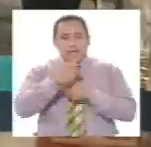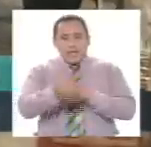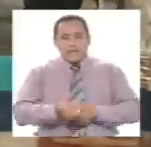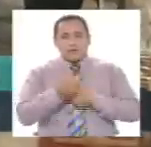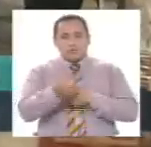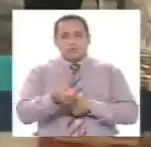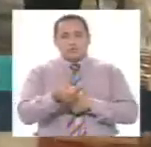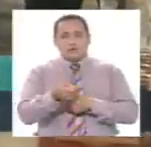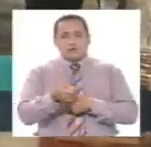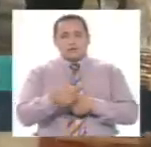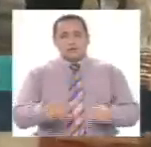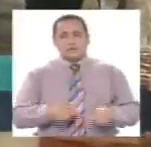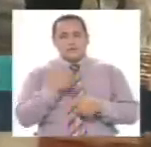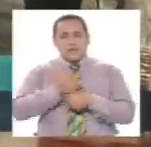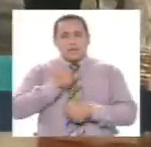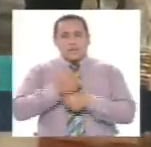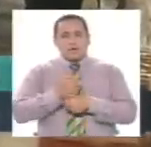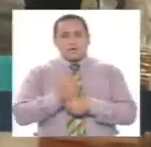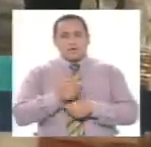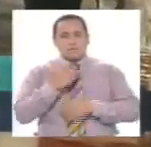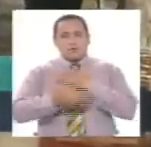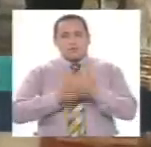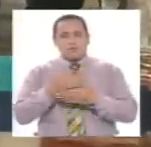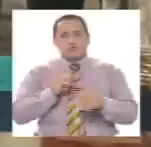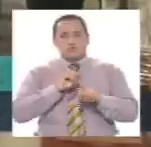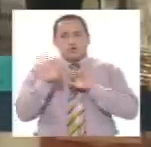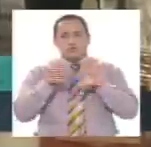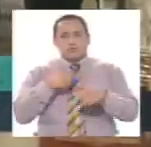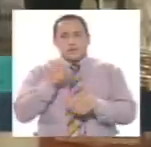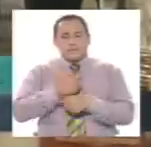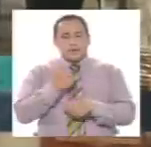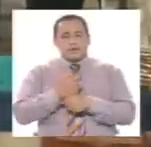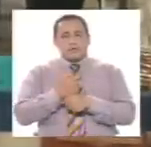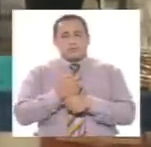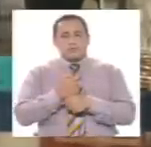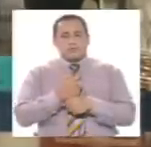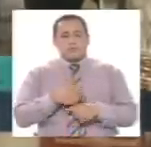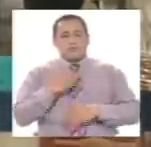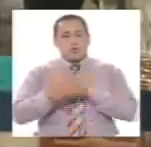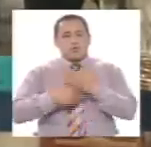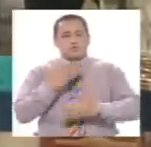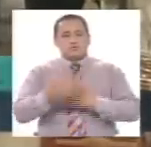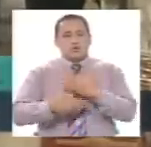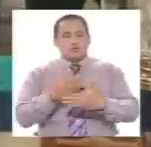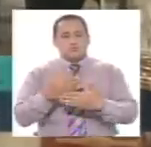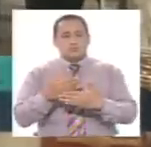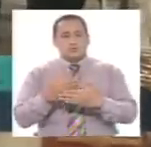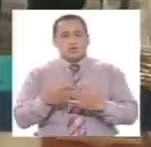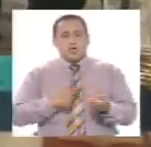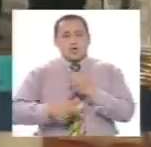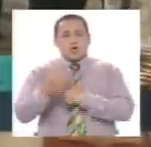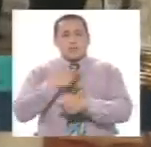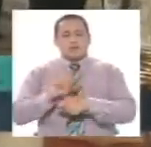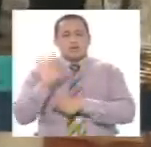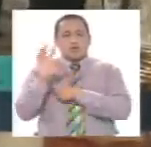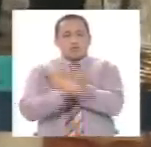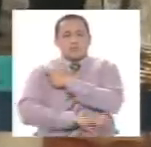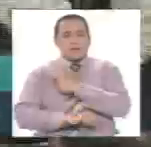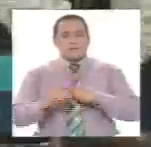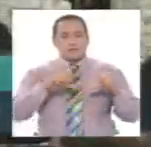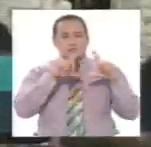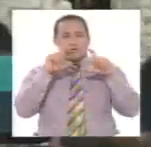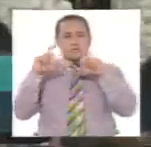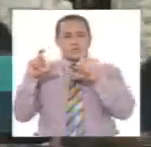y Riego, Trabajo y Promoción del Empleo, Producción, Comercio Exterior y